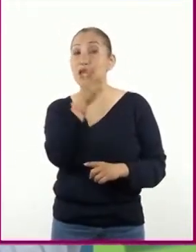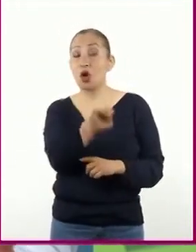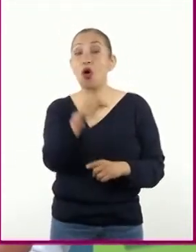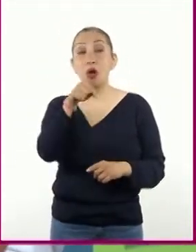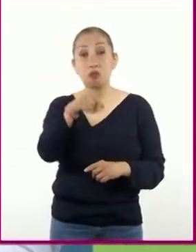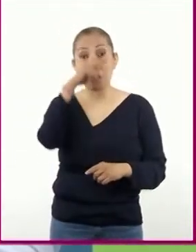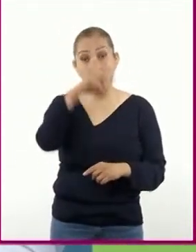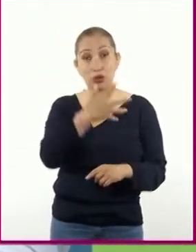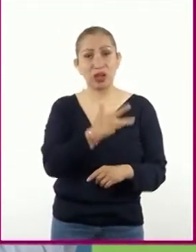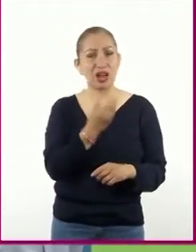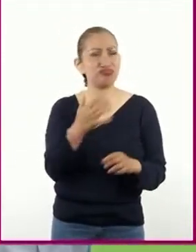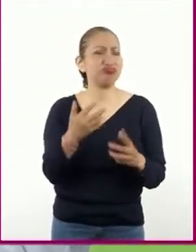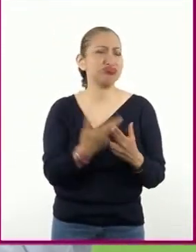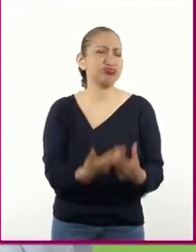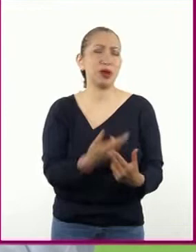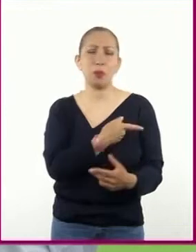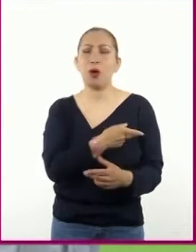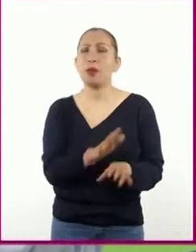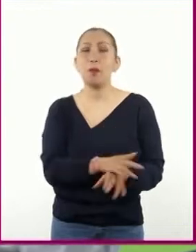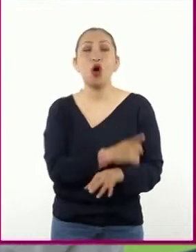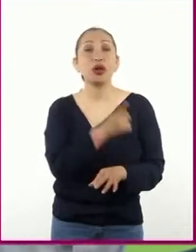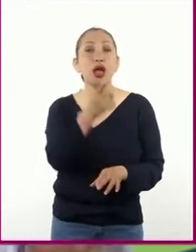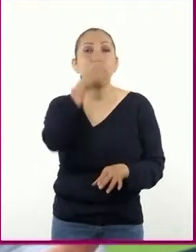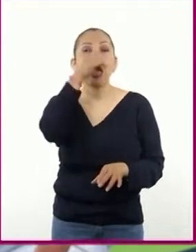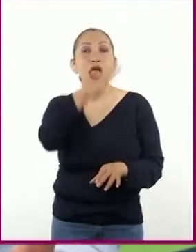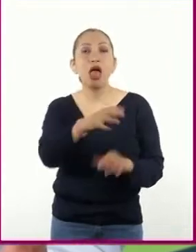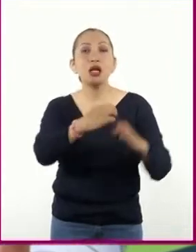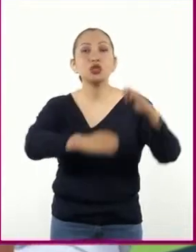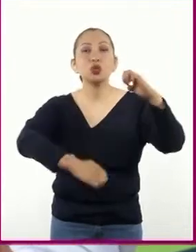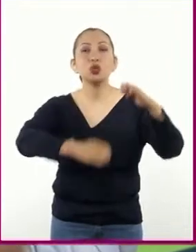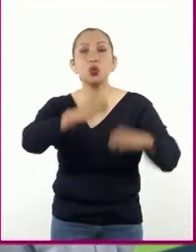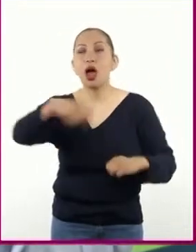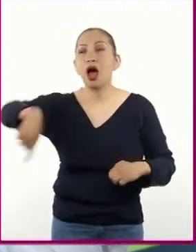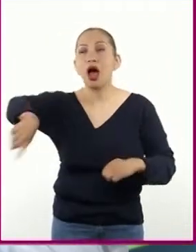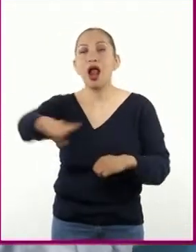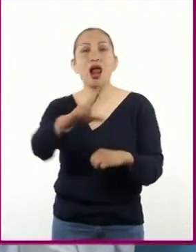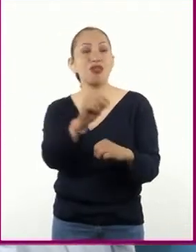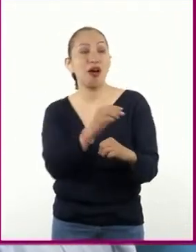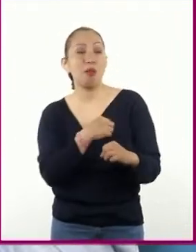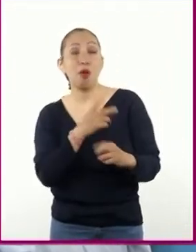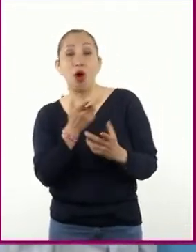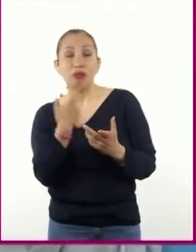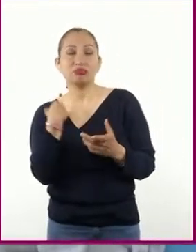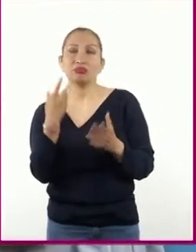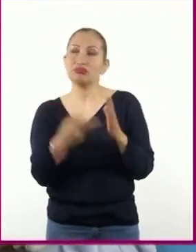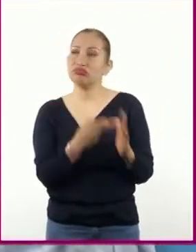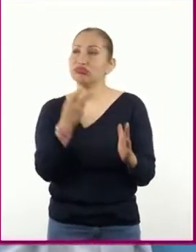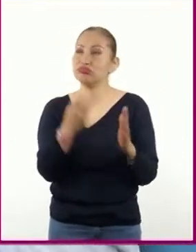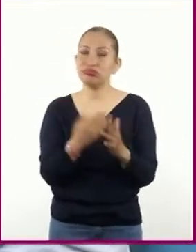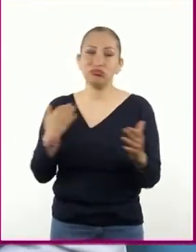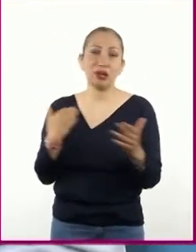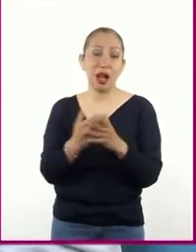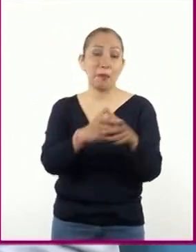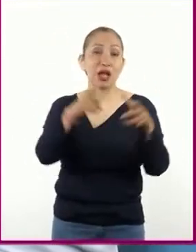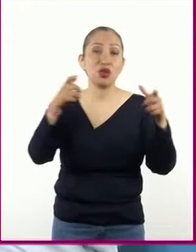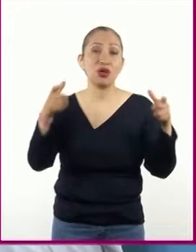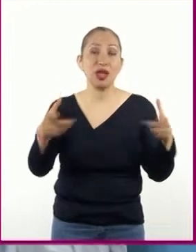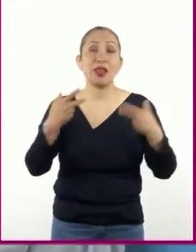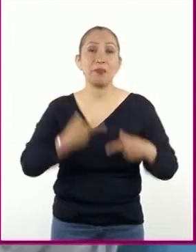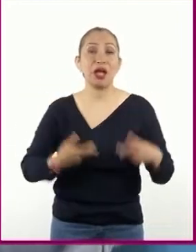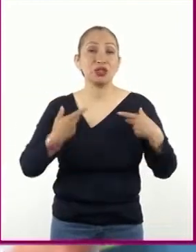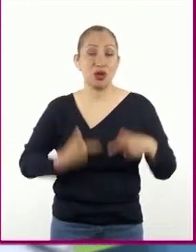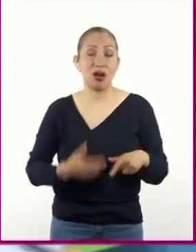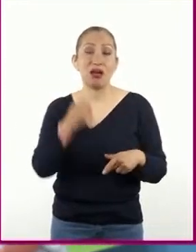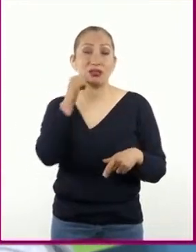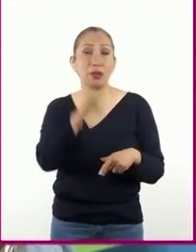tiene muchos pobres. Esto es debido a la violencia estructural, a la que se ha visto sometida gran parte de la población, en